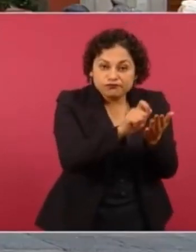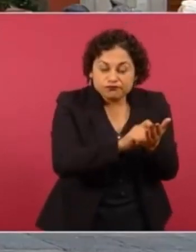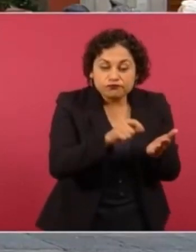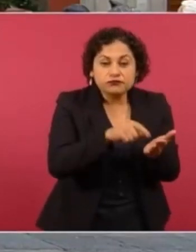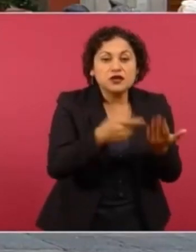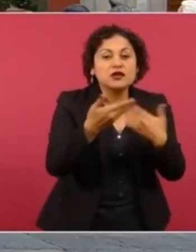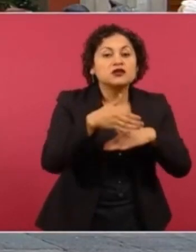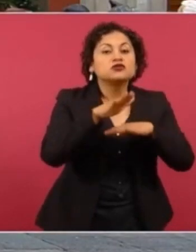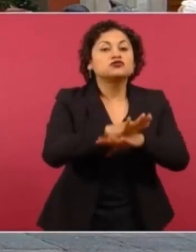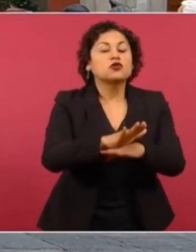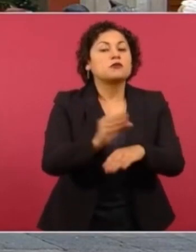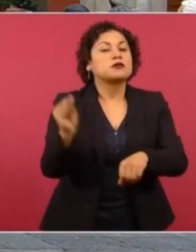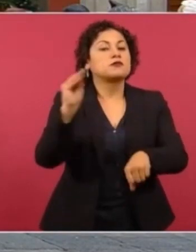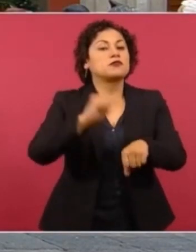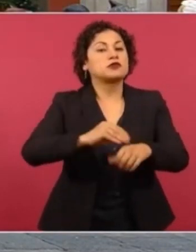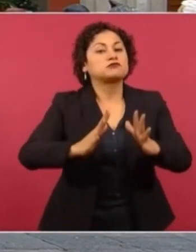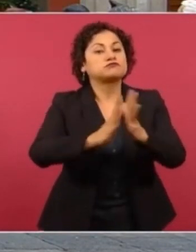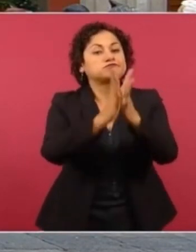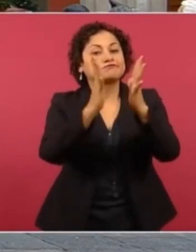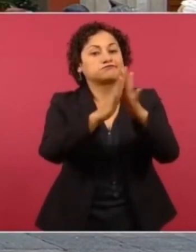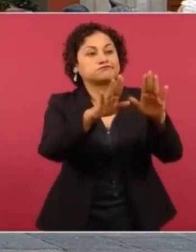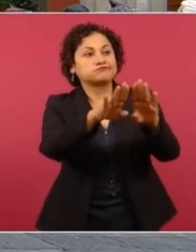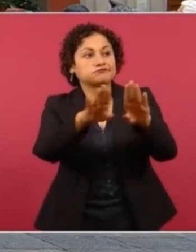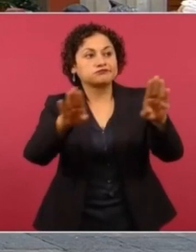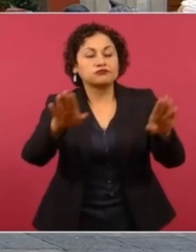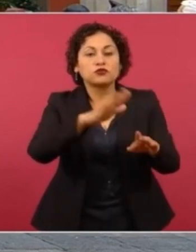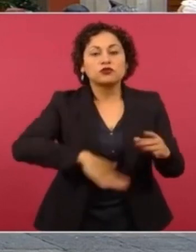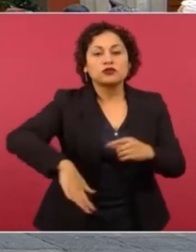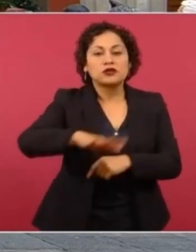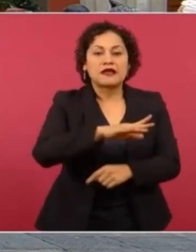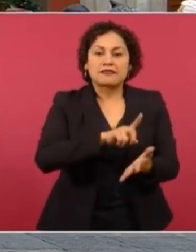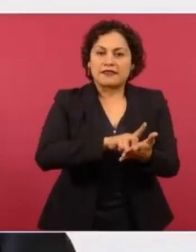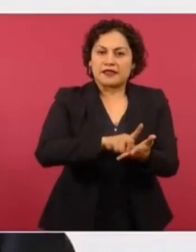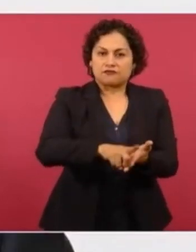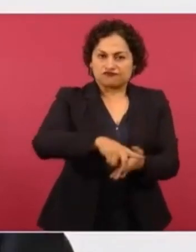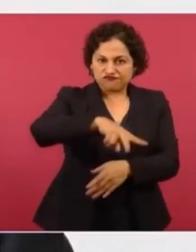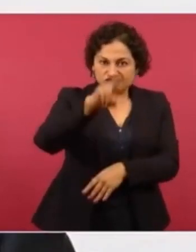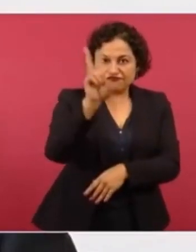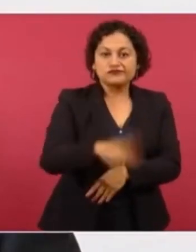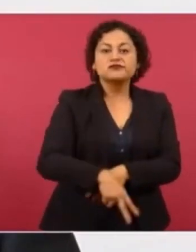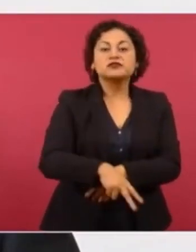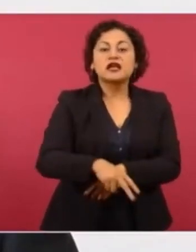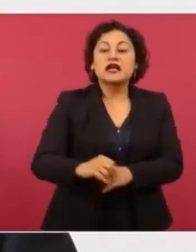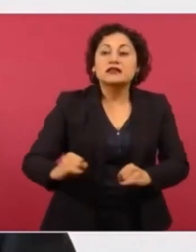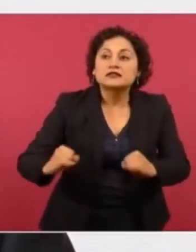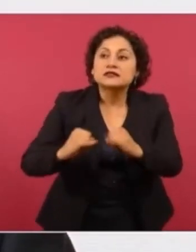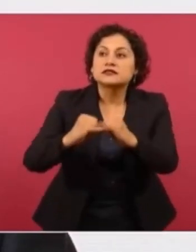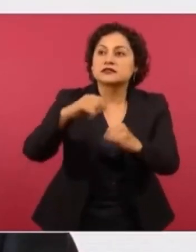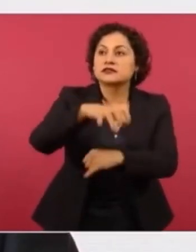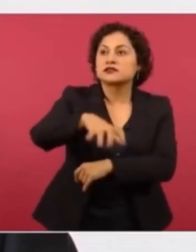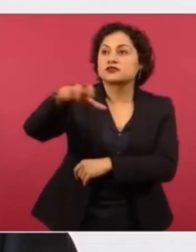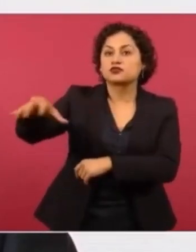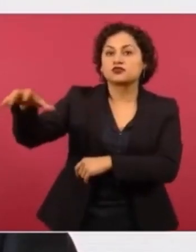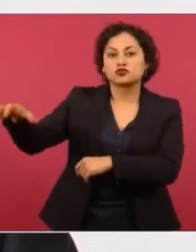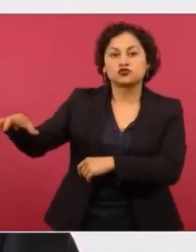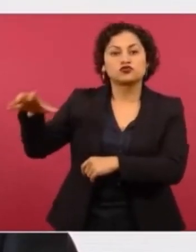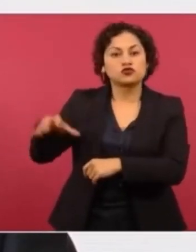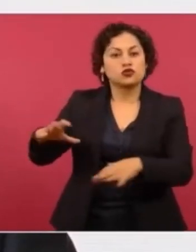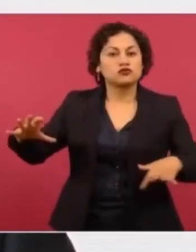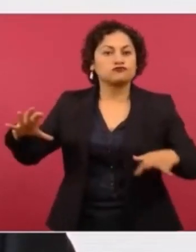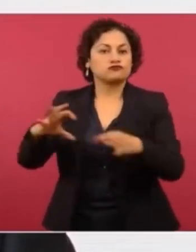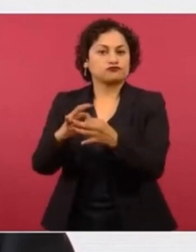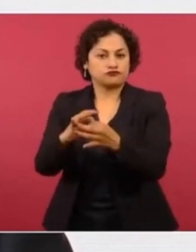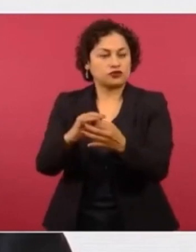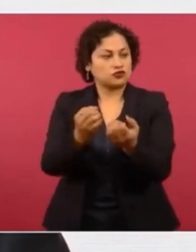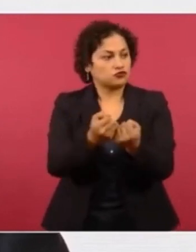de la Democracia de un estado de derecho real Un gobierno apoyado en instituciones en el establecimiento de un pacto